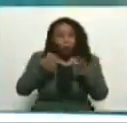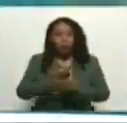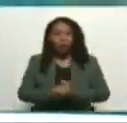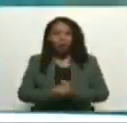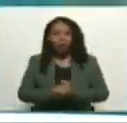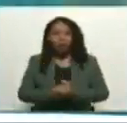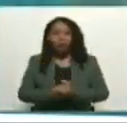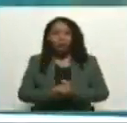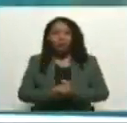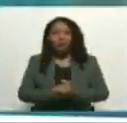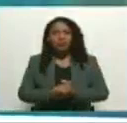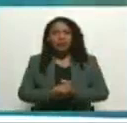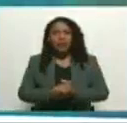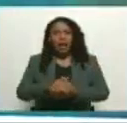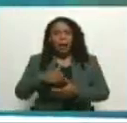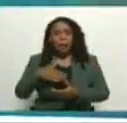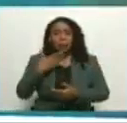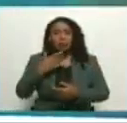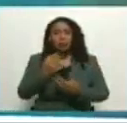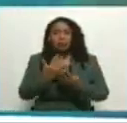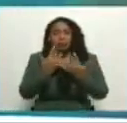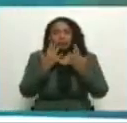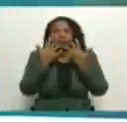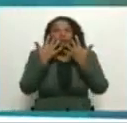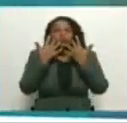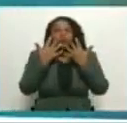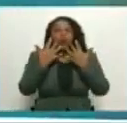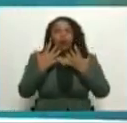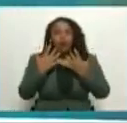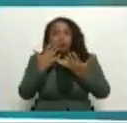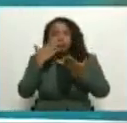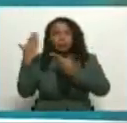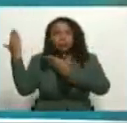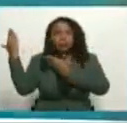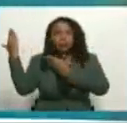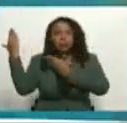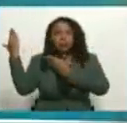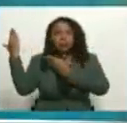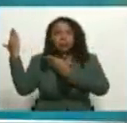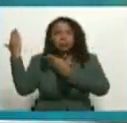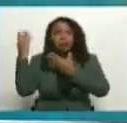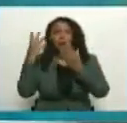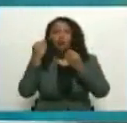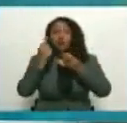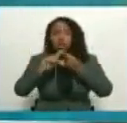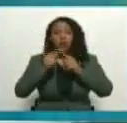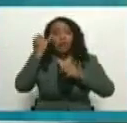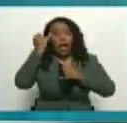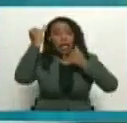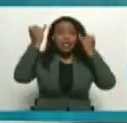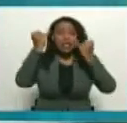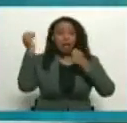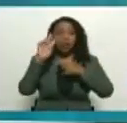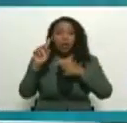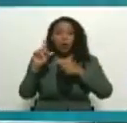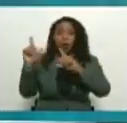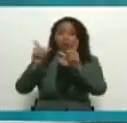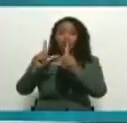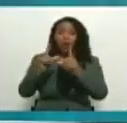Para uno poder compartir su aroma. Tantas cosas que ha inventado el ser humano, no ha inventado la televisión con